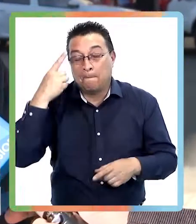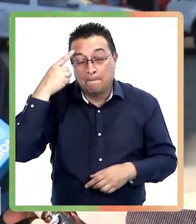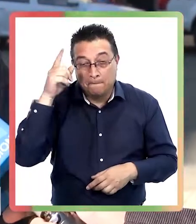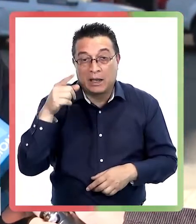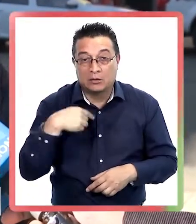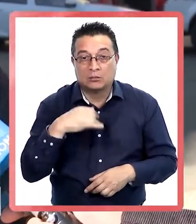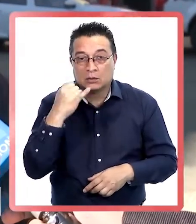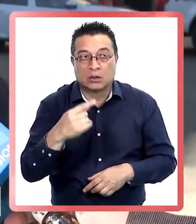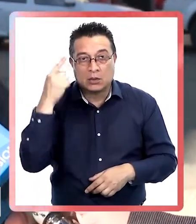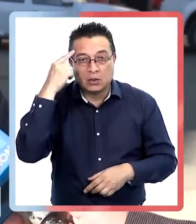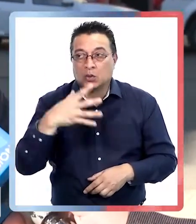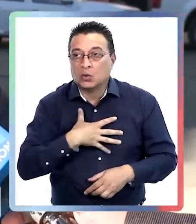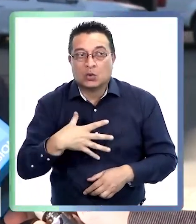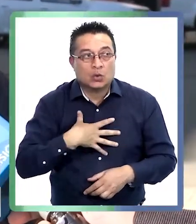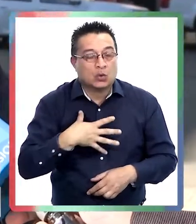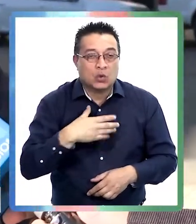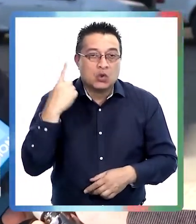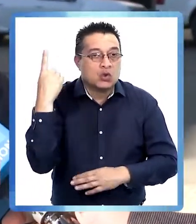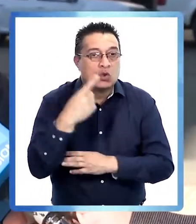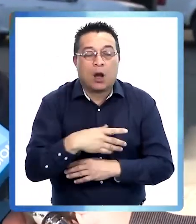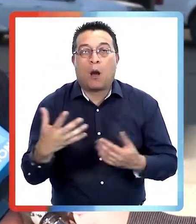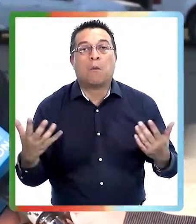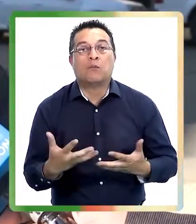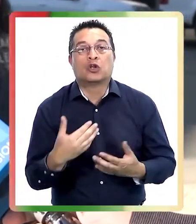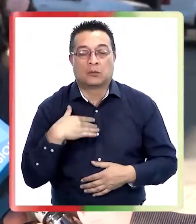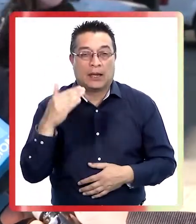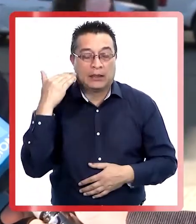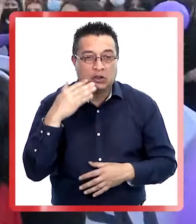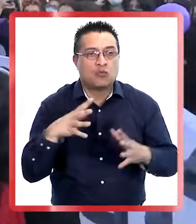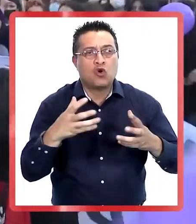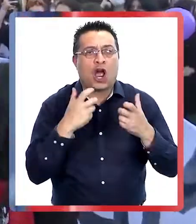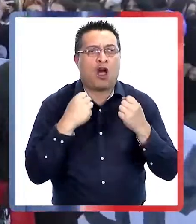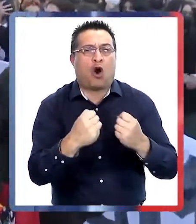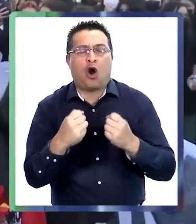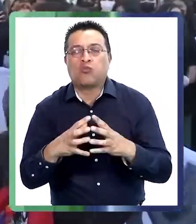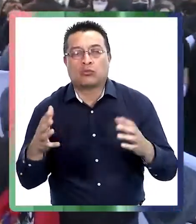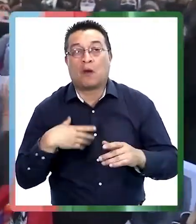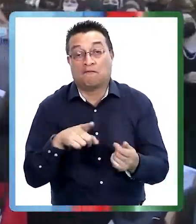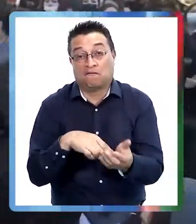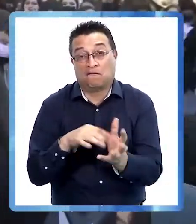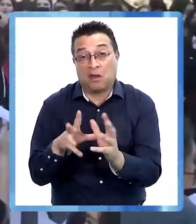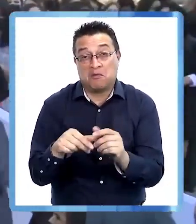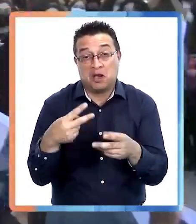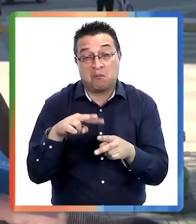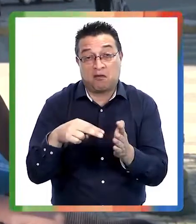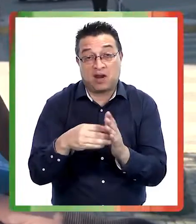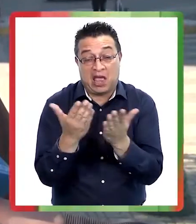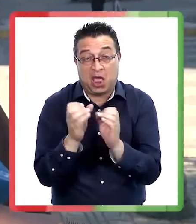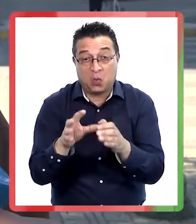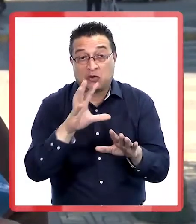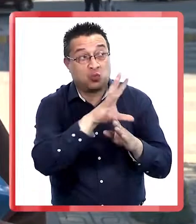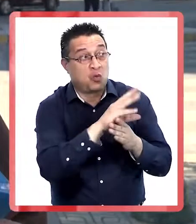pero uno anda con el Jesús en la boca porque es demasiado. Están demasiado agresivos los niños. De familia vendrá el problema o la